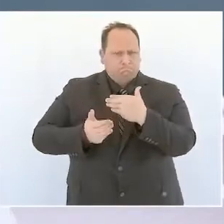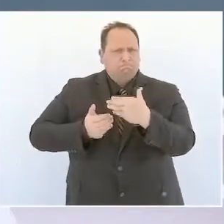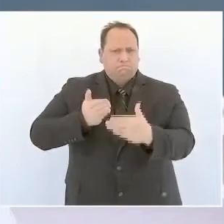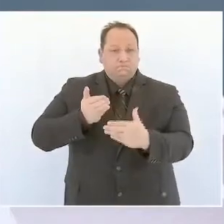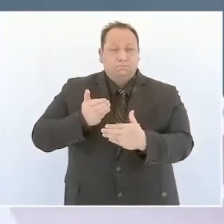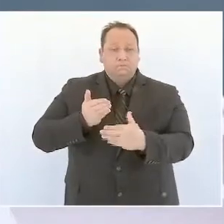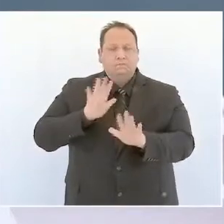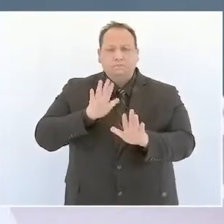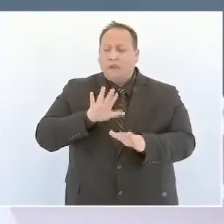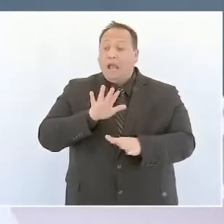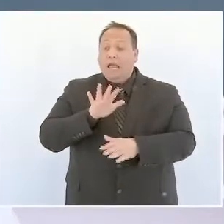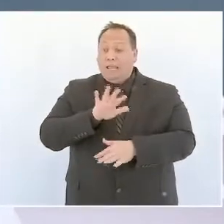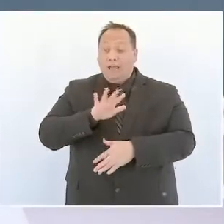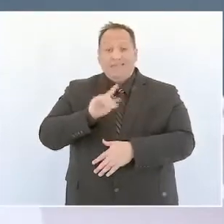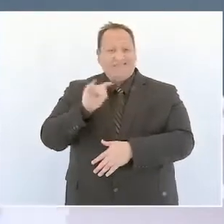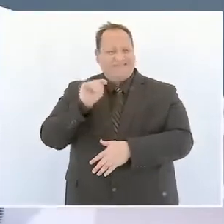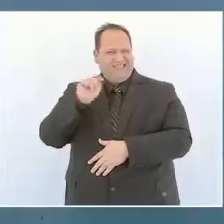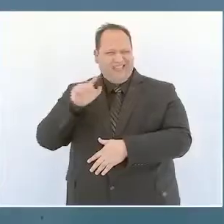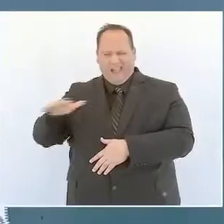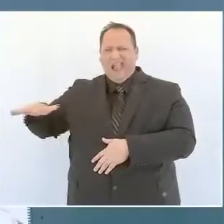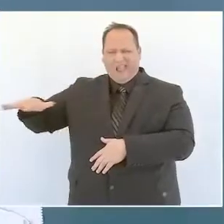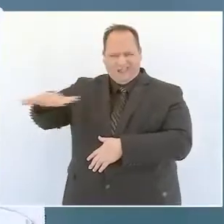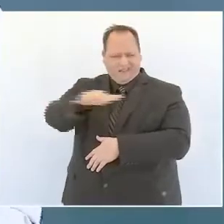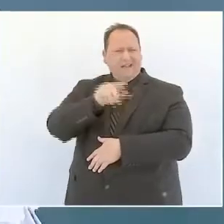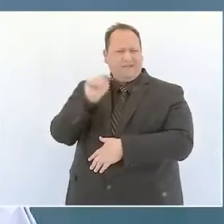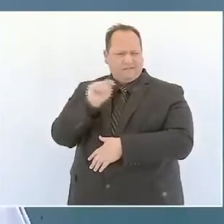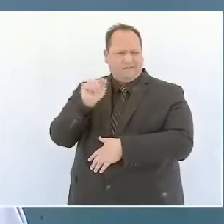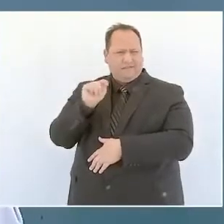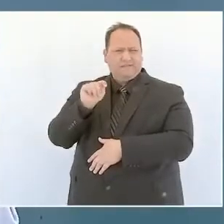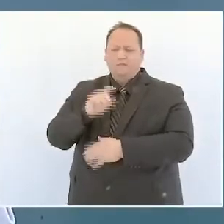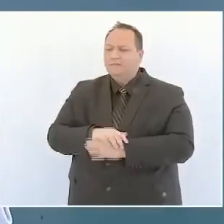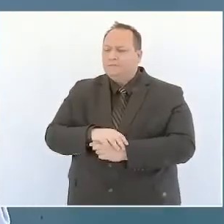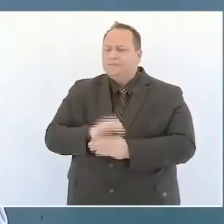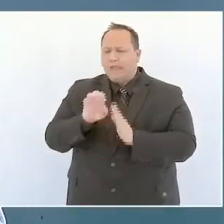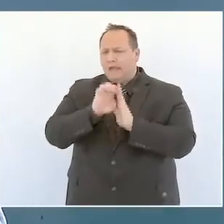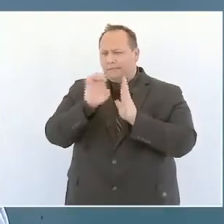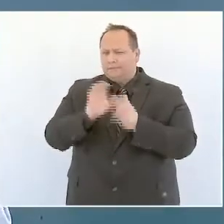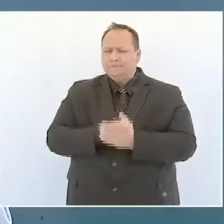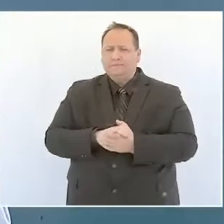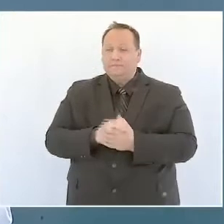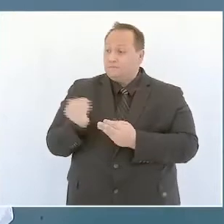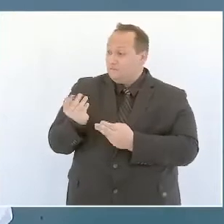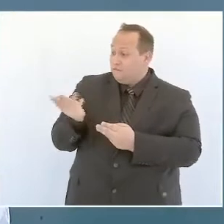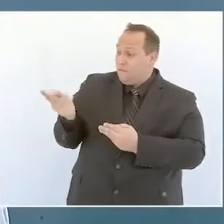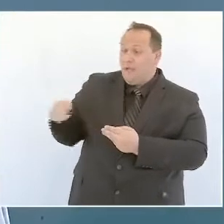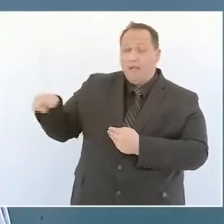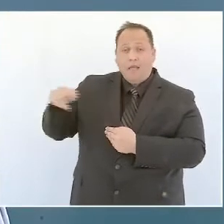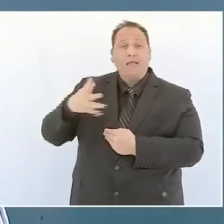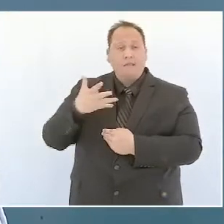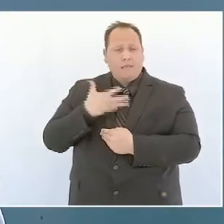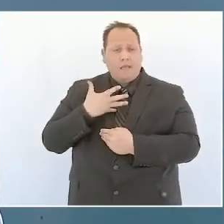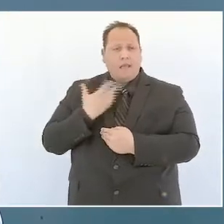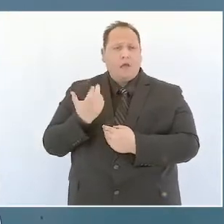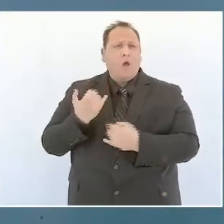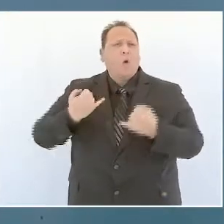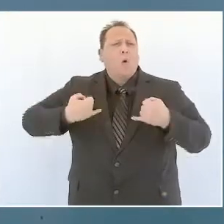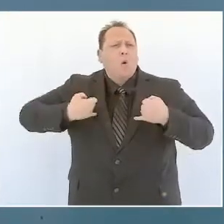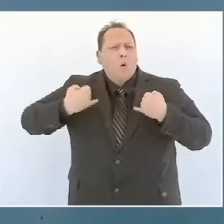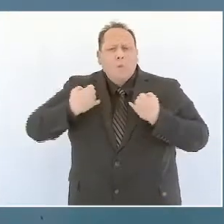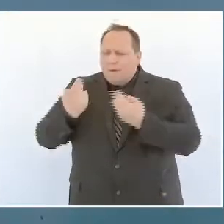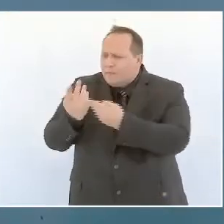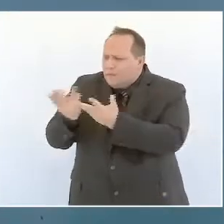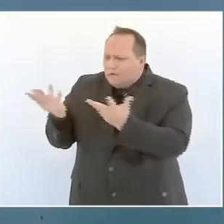Aquí en Tecate, por ejemplo, hay jóvenes que